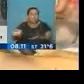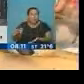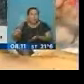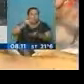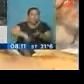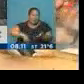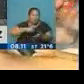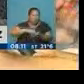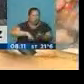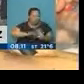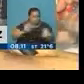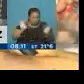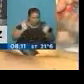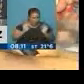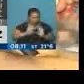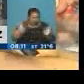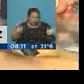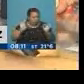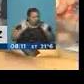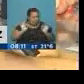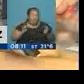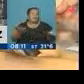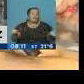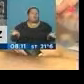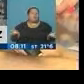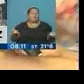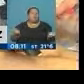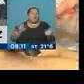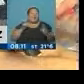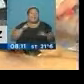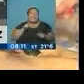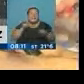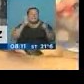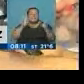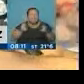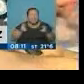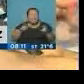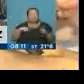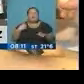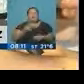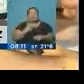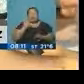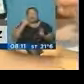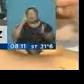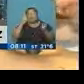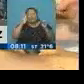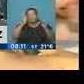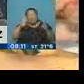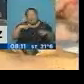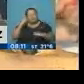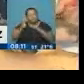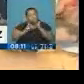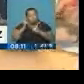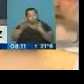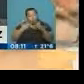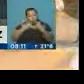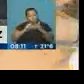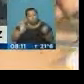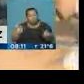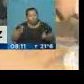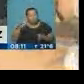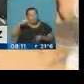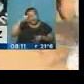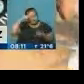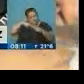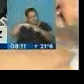firmas y todo. Sí, claro. Estar en su plenitud. Bueno, eso es un tema que nosotros, uno de los tantos temas que yo he hablado con